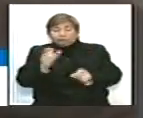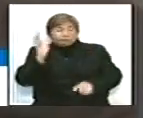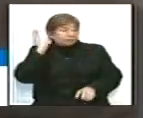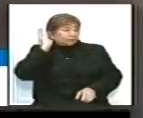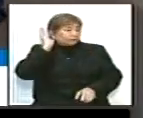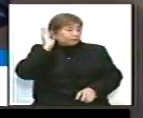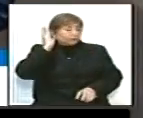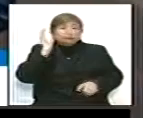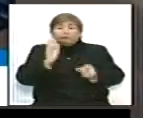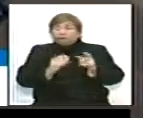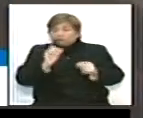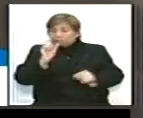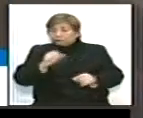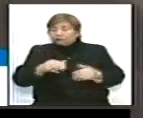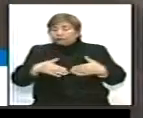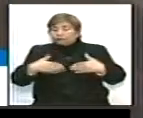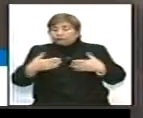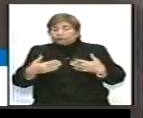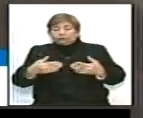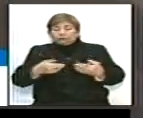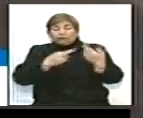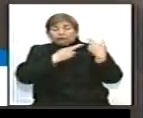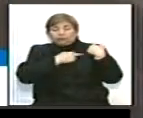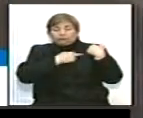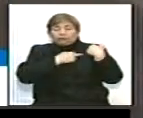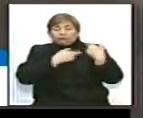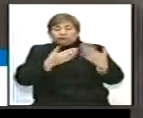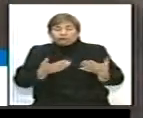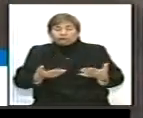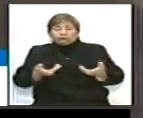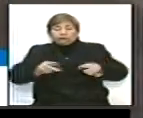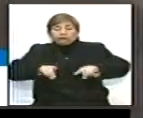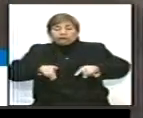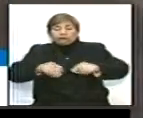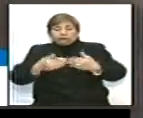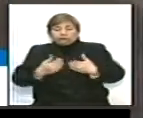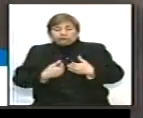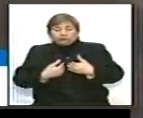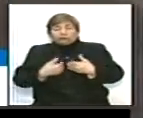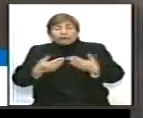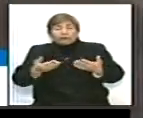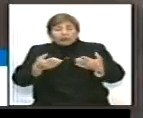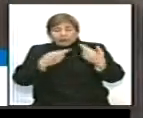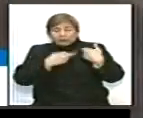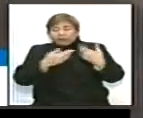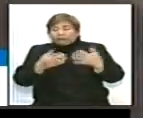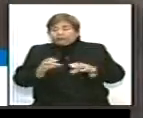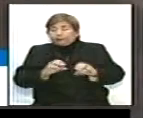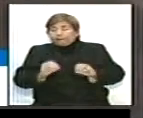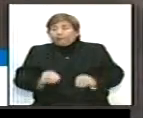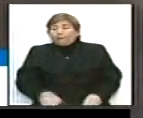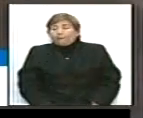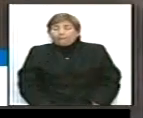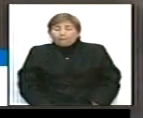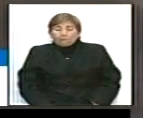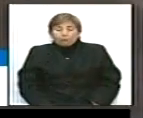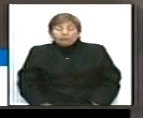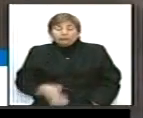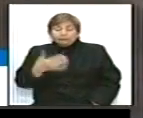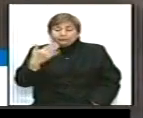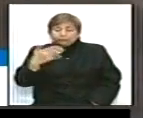escuchamos y sí realmente asumimos cuando se tiene que asumir las responsabilidades, presidente.